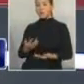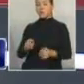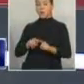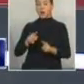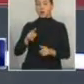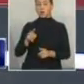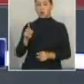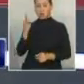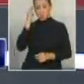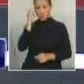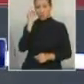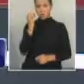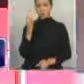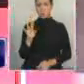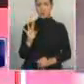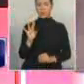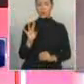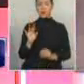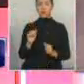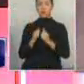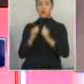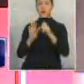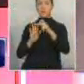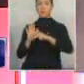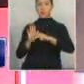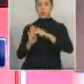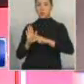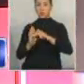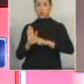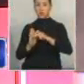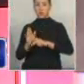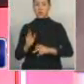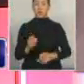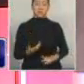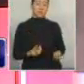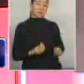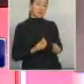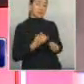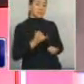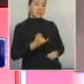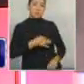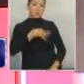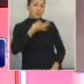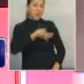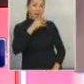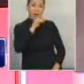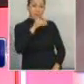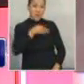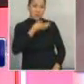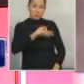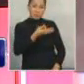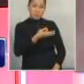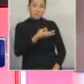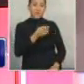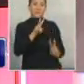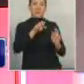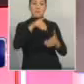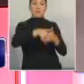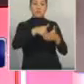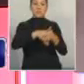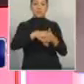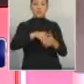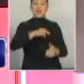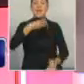de los parlamentarios frente al proyecto? Bueno, uno siempre está dando señales. Sí, claro. Y obviamente la víspera de la votación, que tendrá lugar el